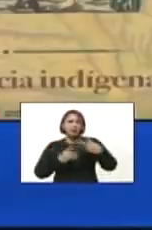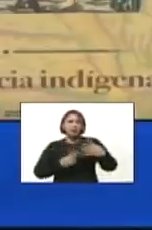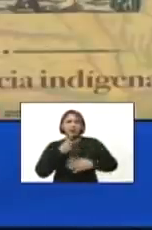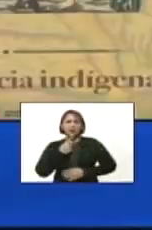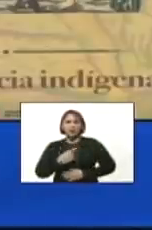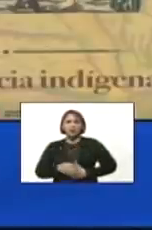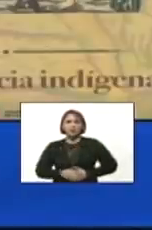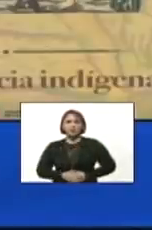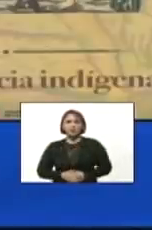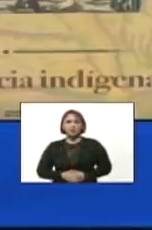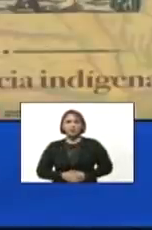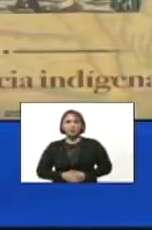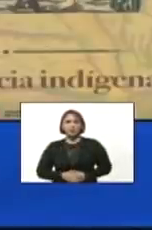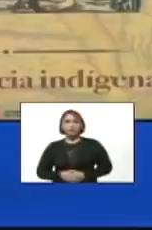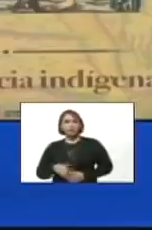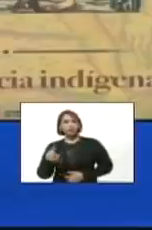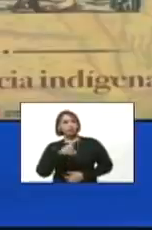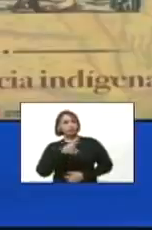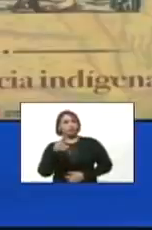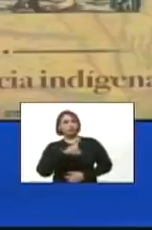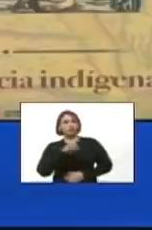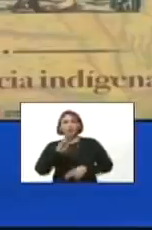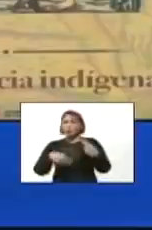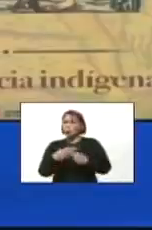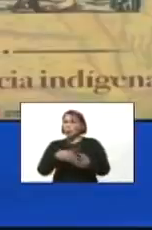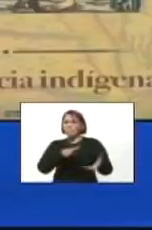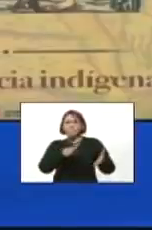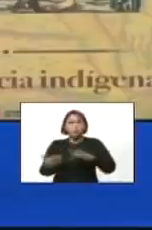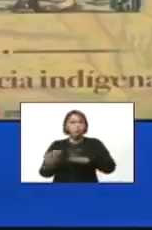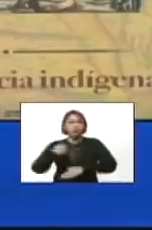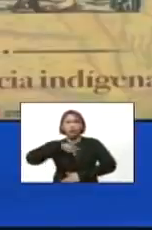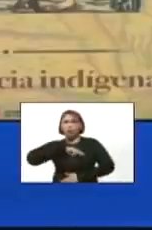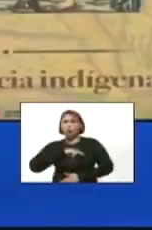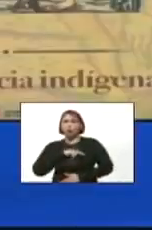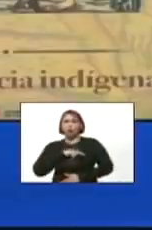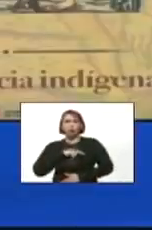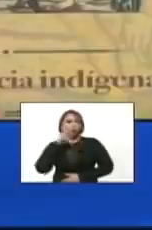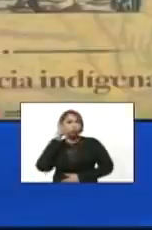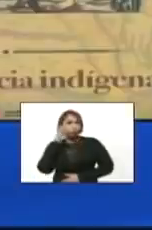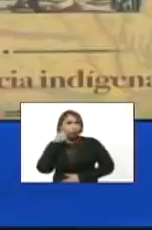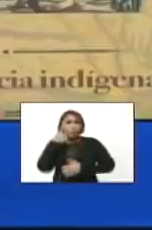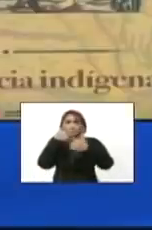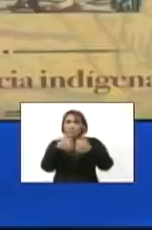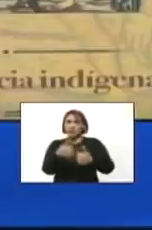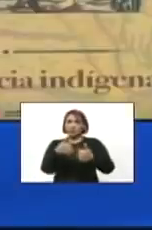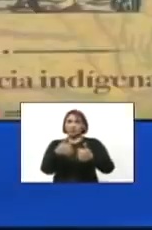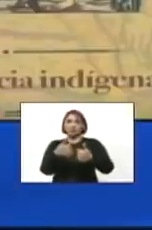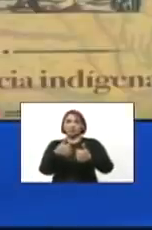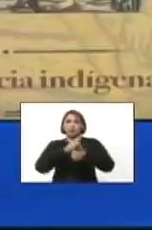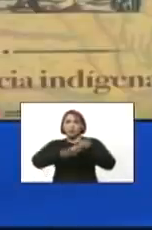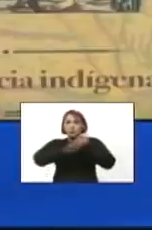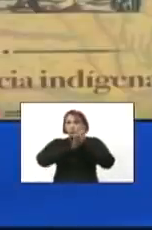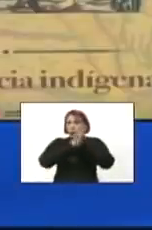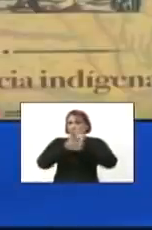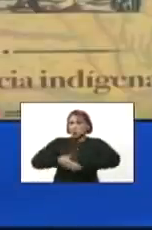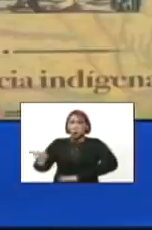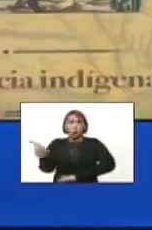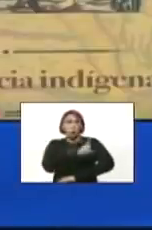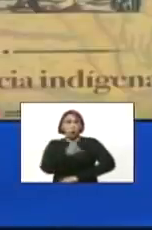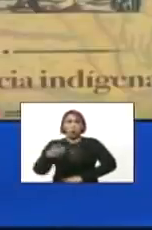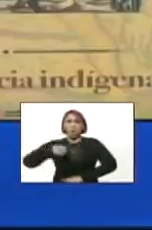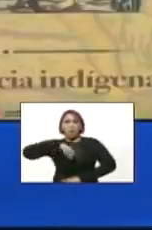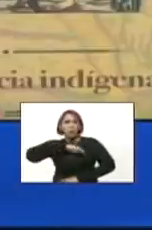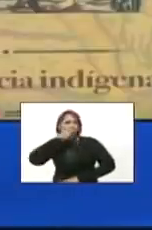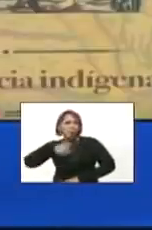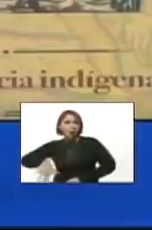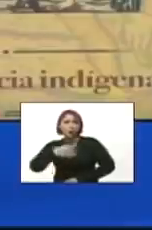Rengifo, Rengifo, no, nunca moriremos, óiganlo bien, no desaparecerá nuestro pueblo porque